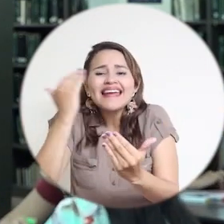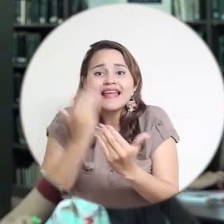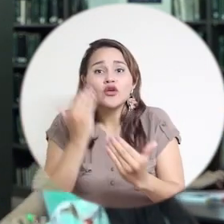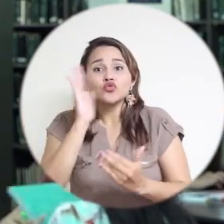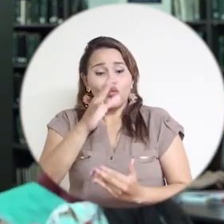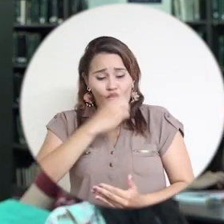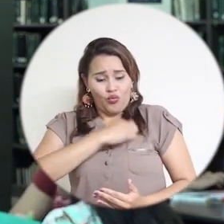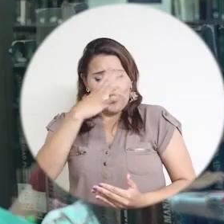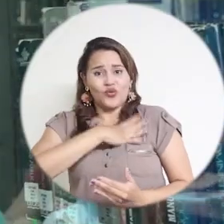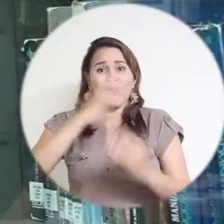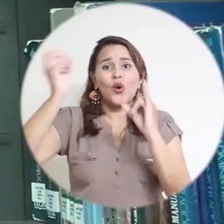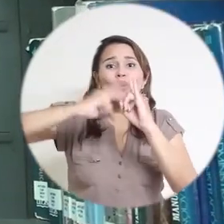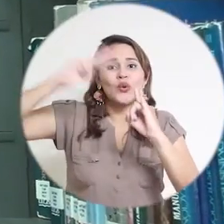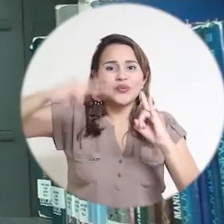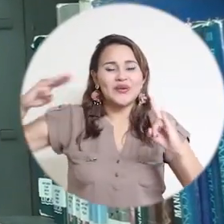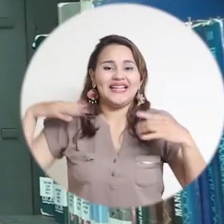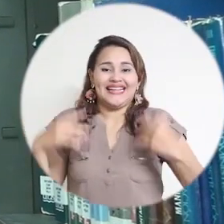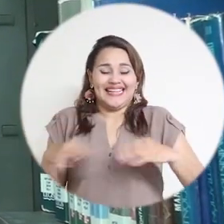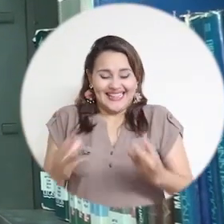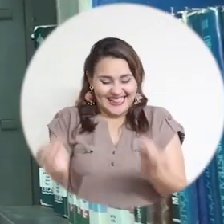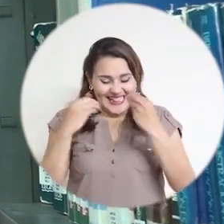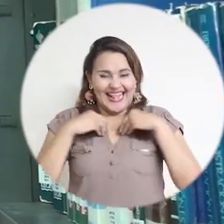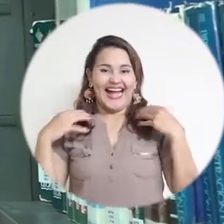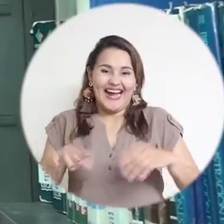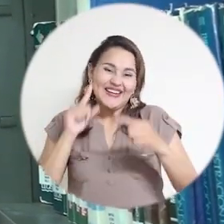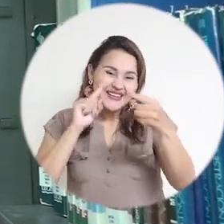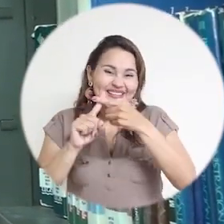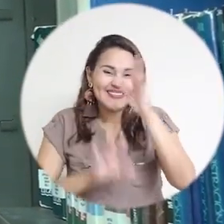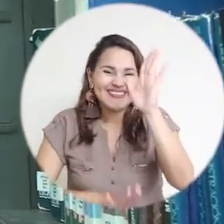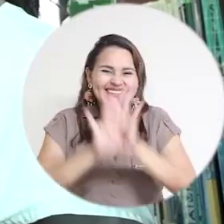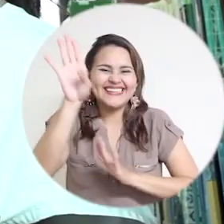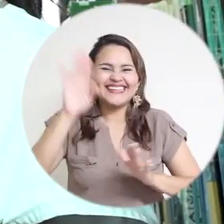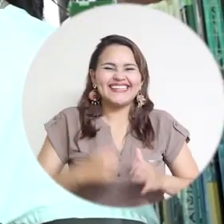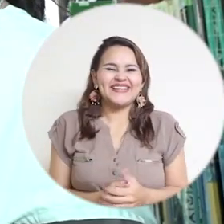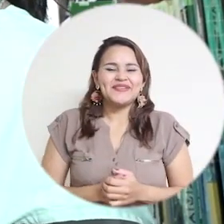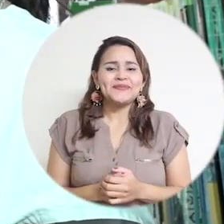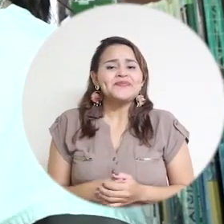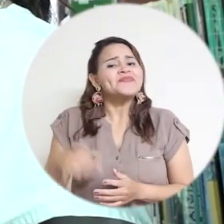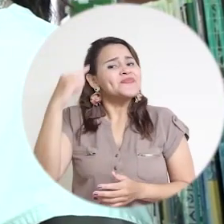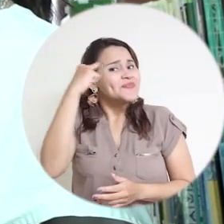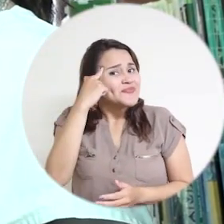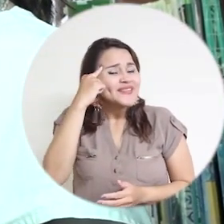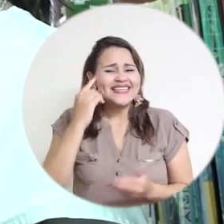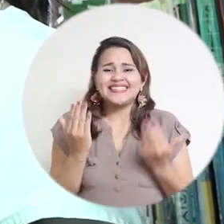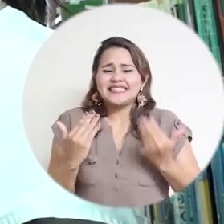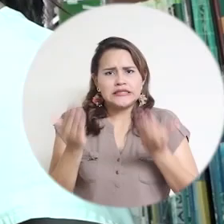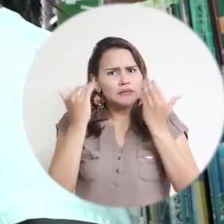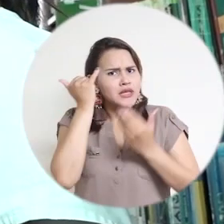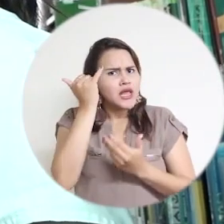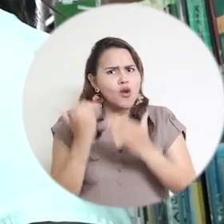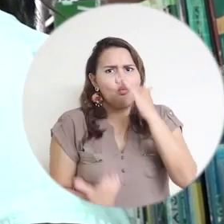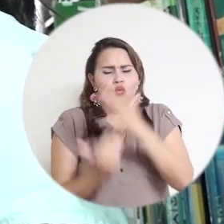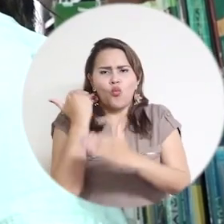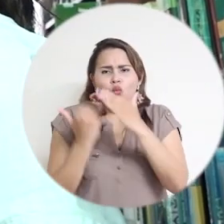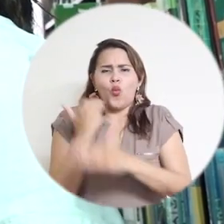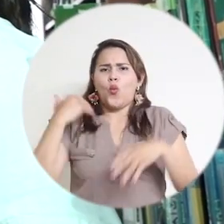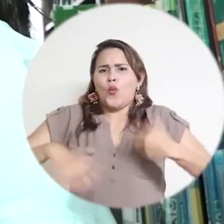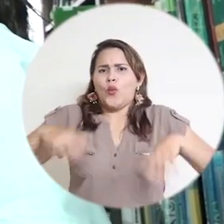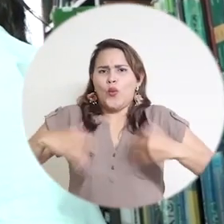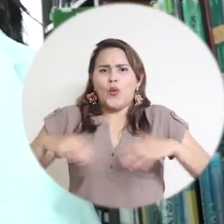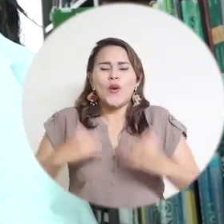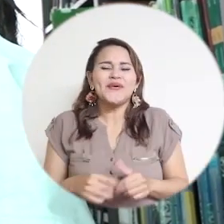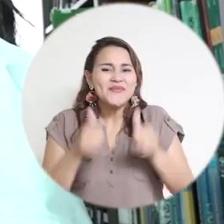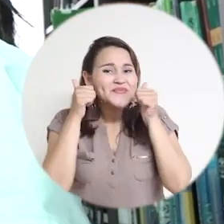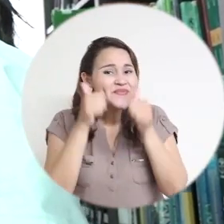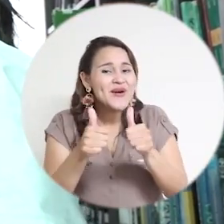que la Universidad del Magdalena está dando para que nosotros podamos seguir creciendo. Creo que es una idea súper innovadora